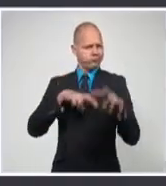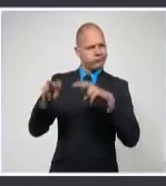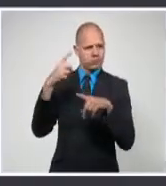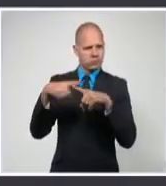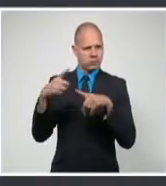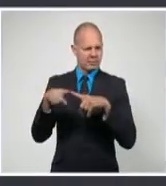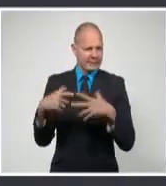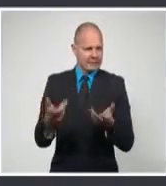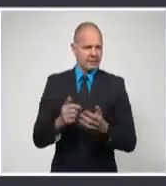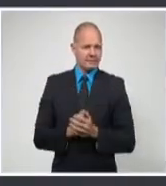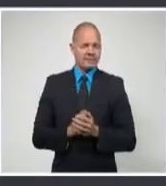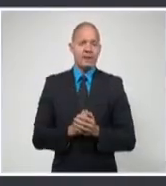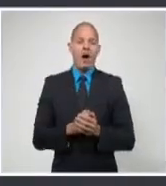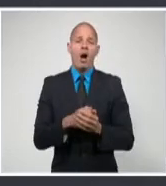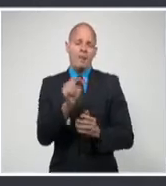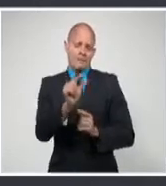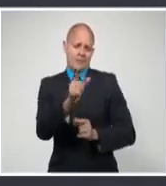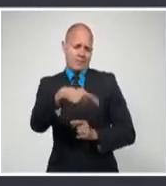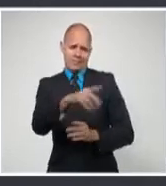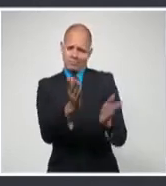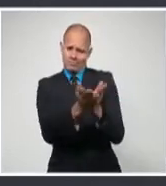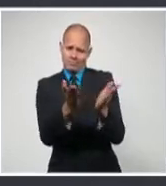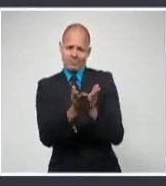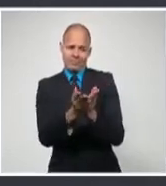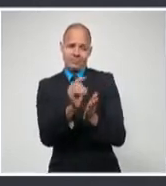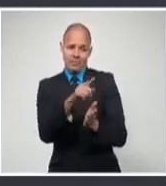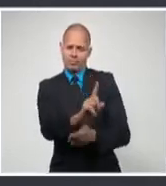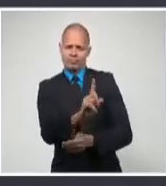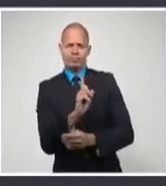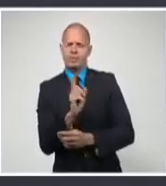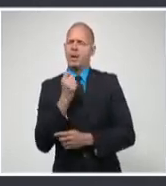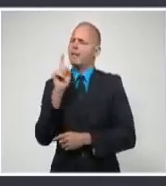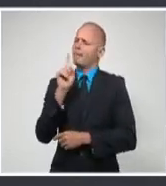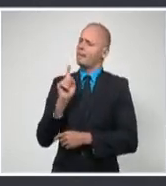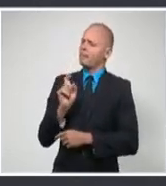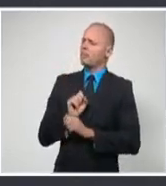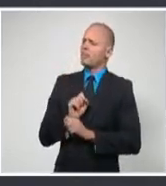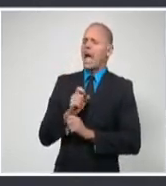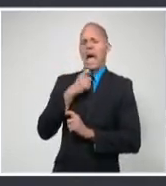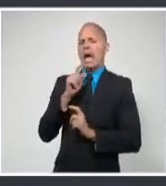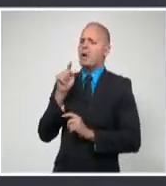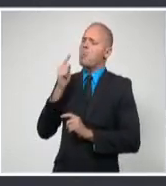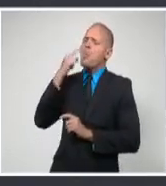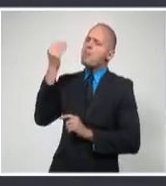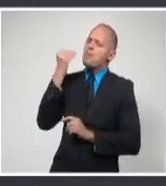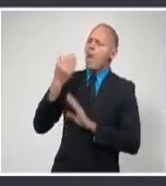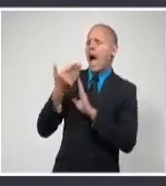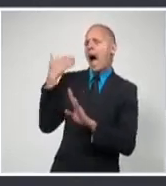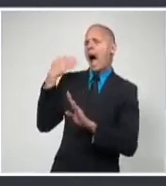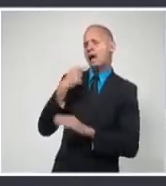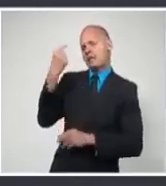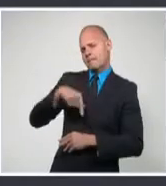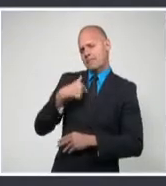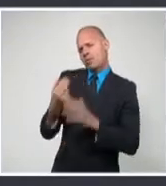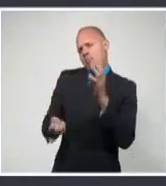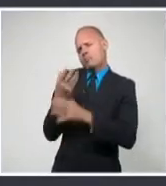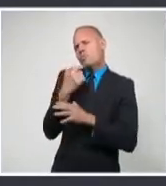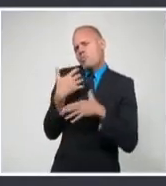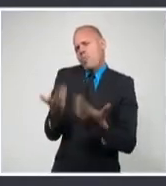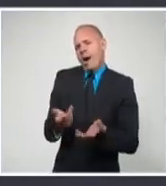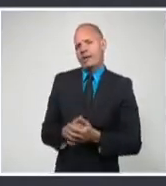Uno de sus estudiantes le preguntó cuál era para ella el primer signo de civilización. La respuesta de la profesora: